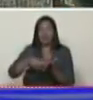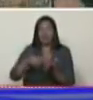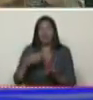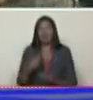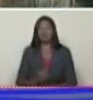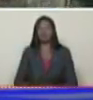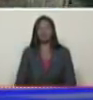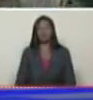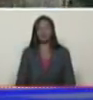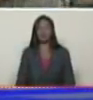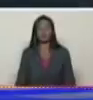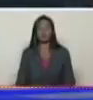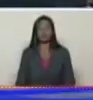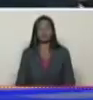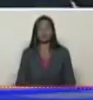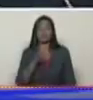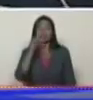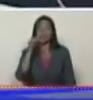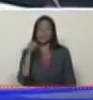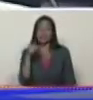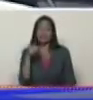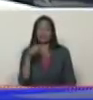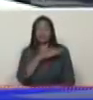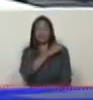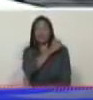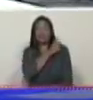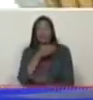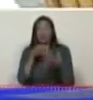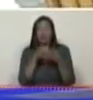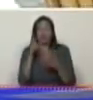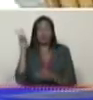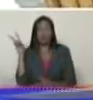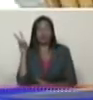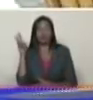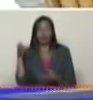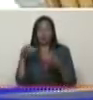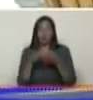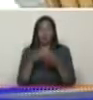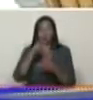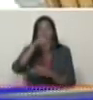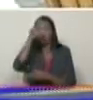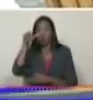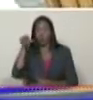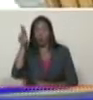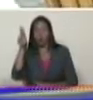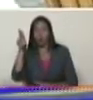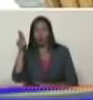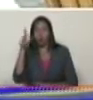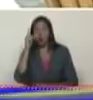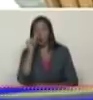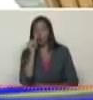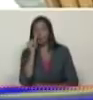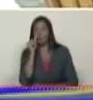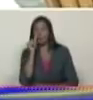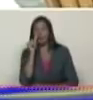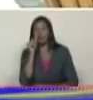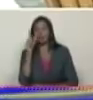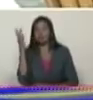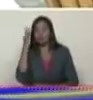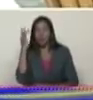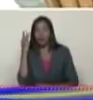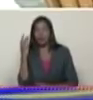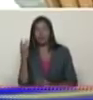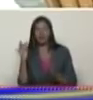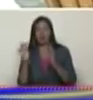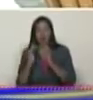Además, el jefe de la delegación venezolana en la mesa de Oslo, Jorge Rodríguez, médico, conoce muy bien